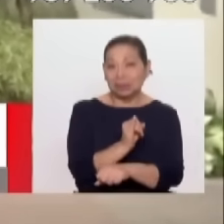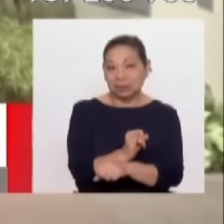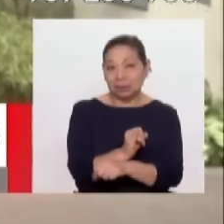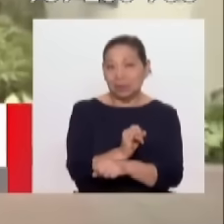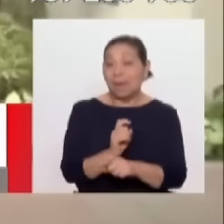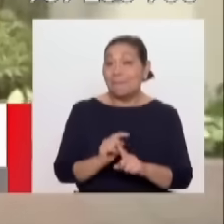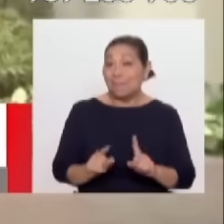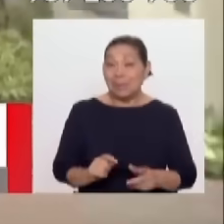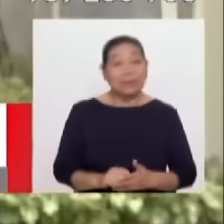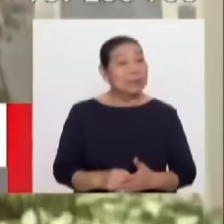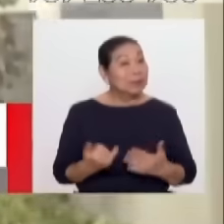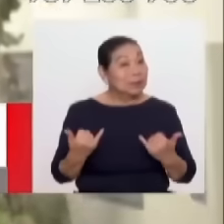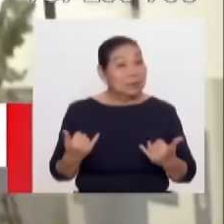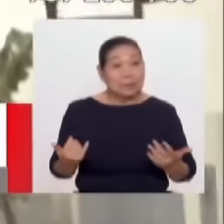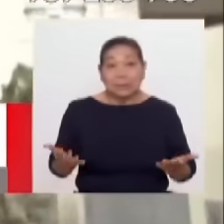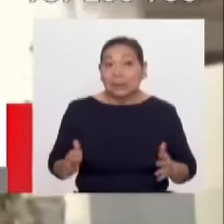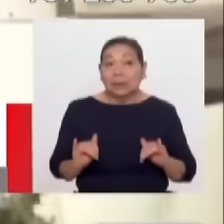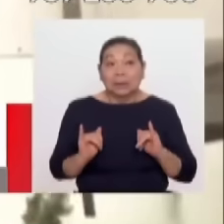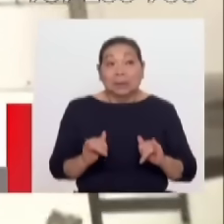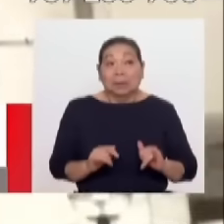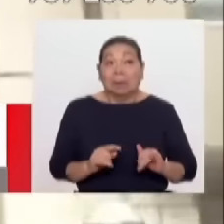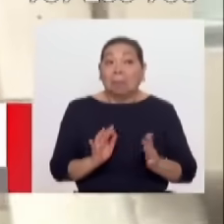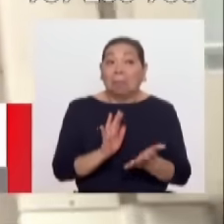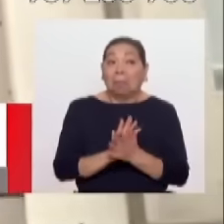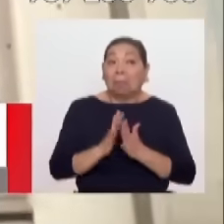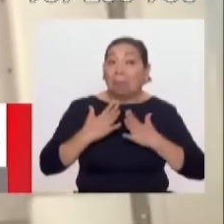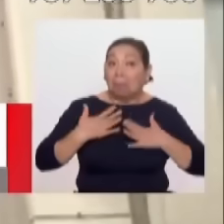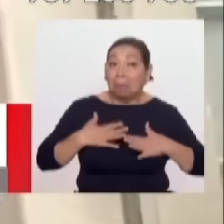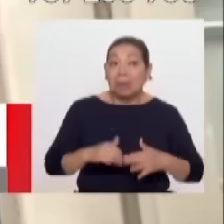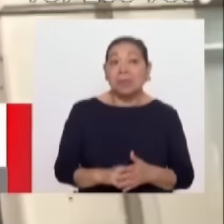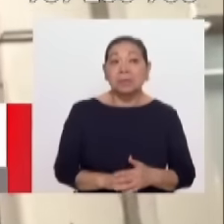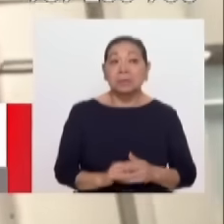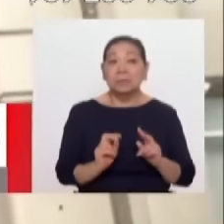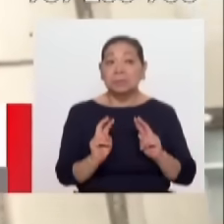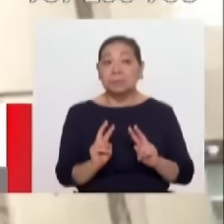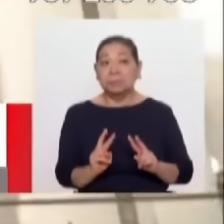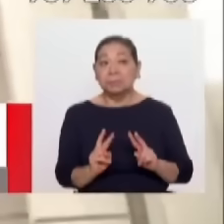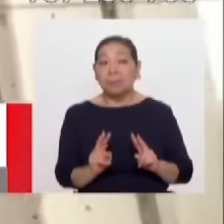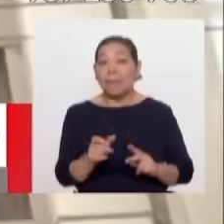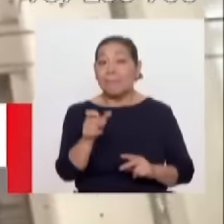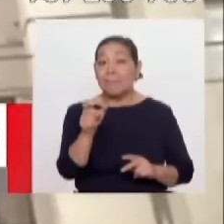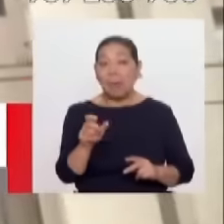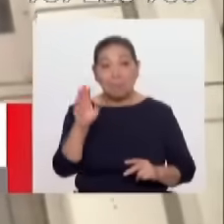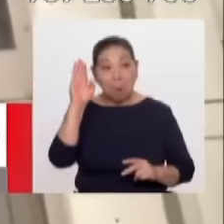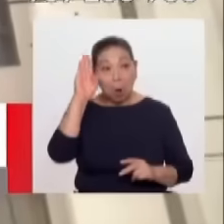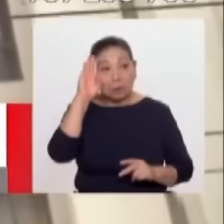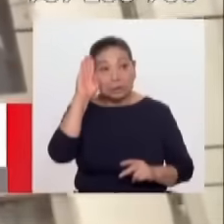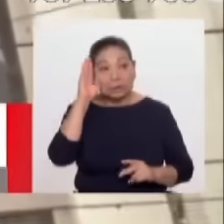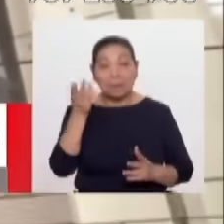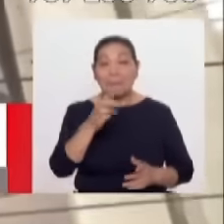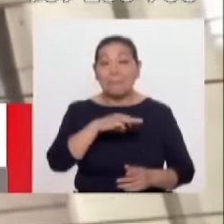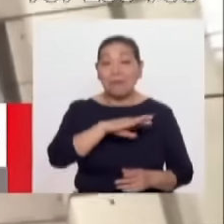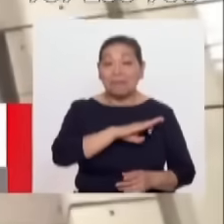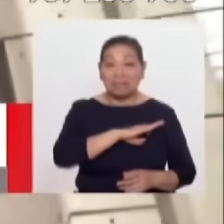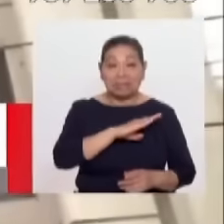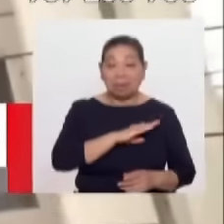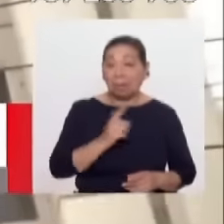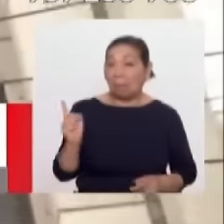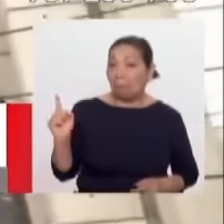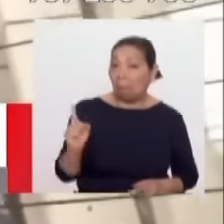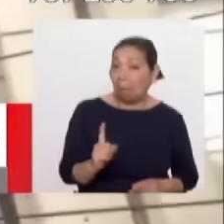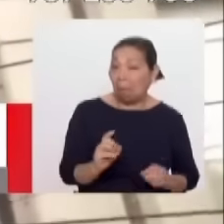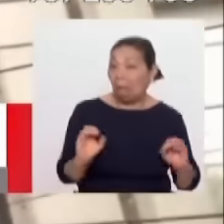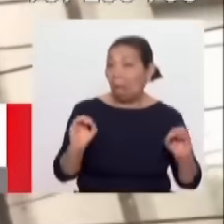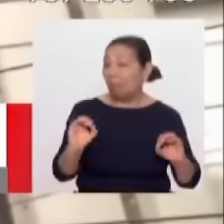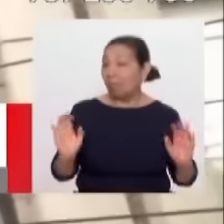Sin embargo, la situación aquí permanece calmada. No se ha visto que personal policial o del Ministerio Público se acerque